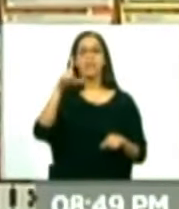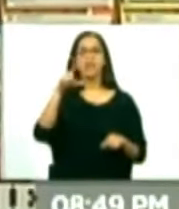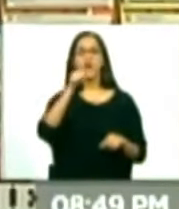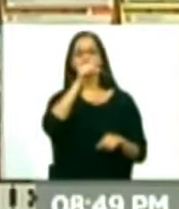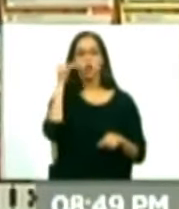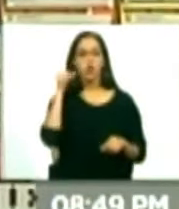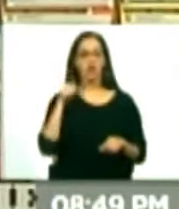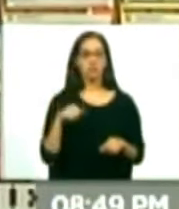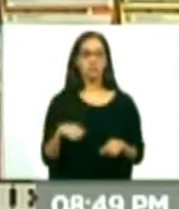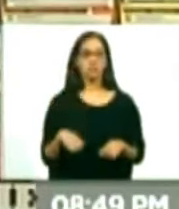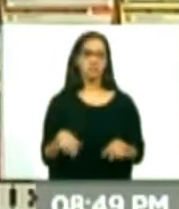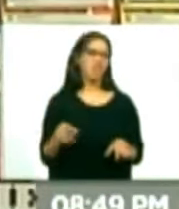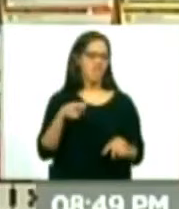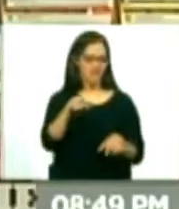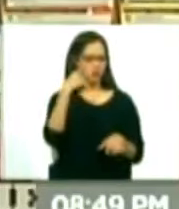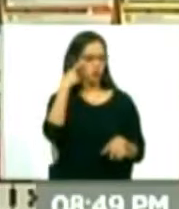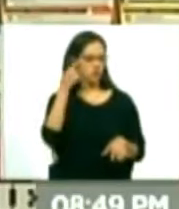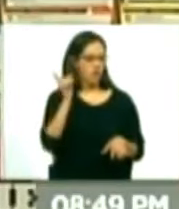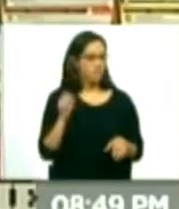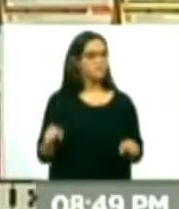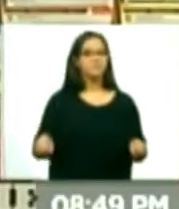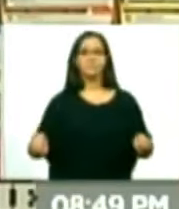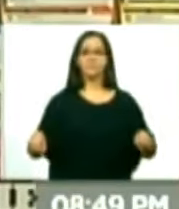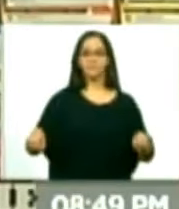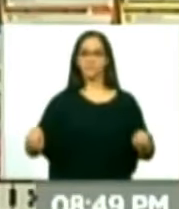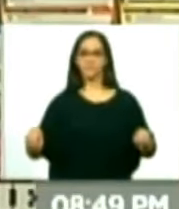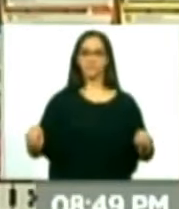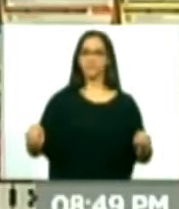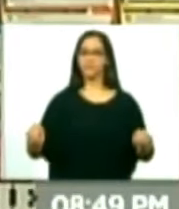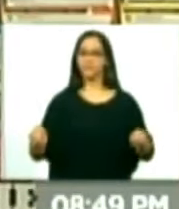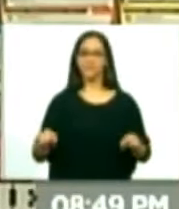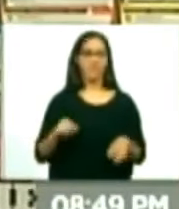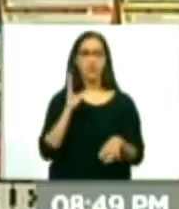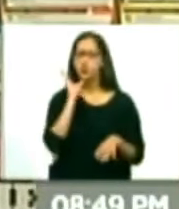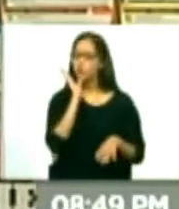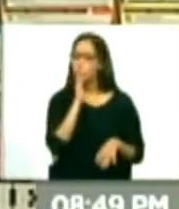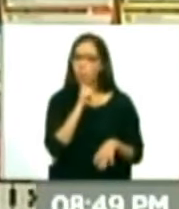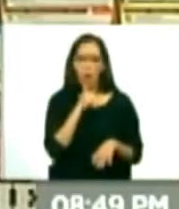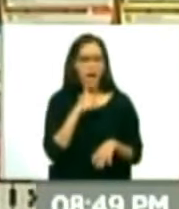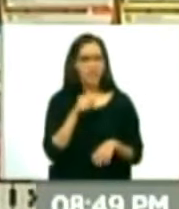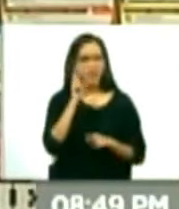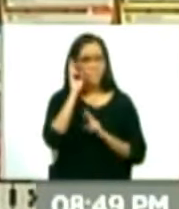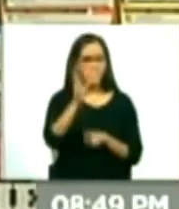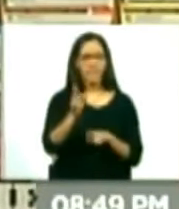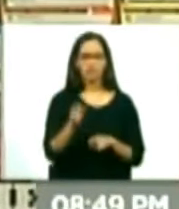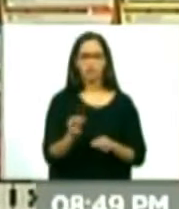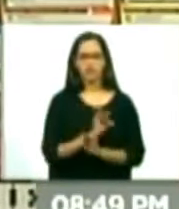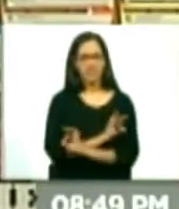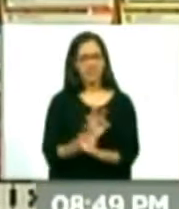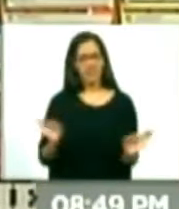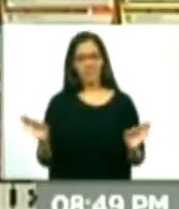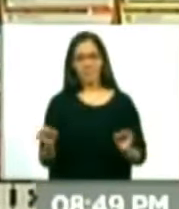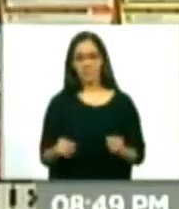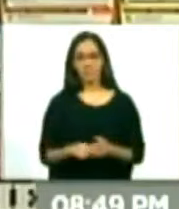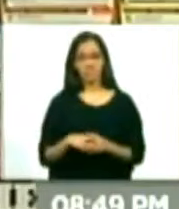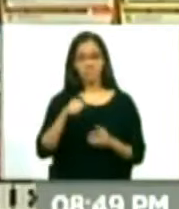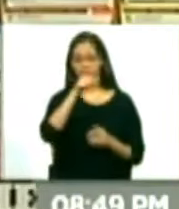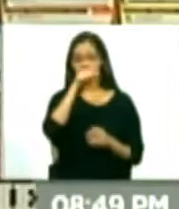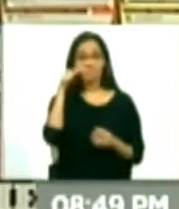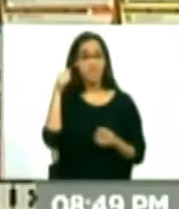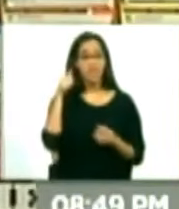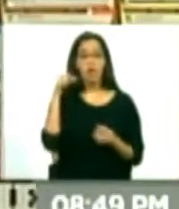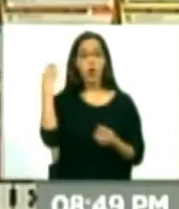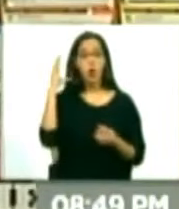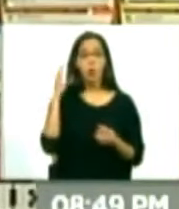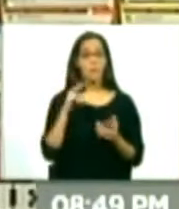¿De qué? Ah, de eso. No respetan ni la forma. El narcotráfico en Colombia ha